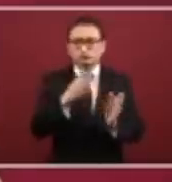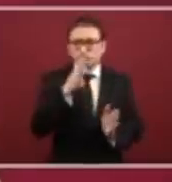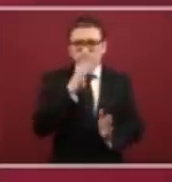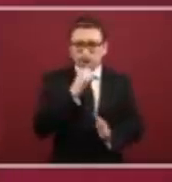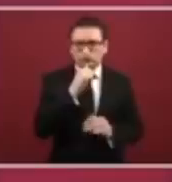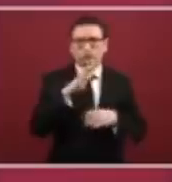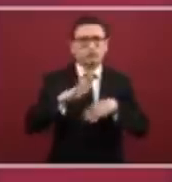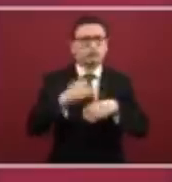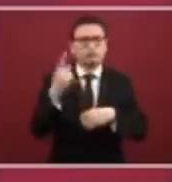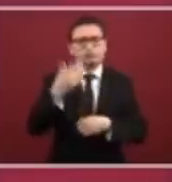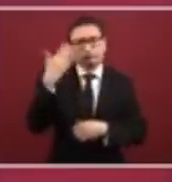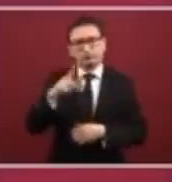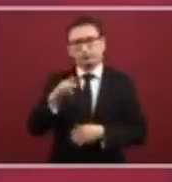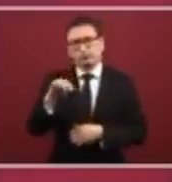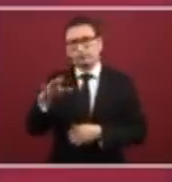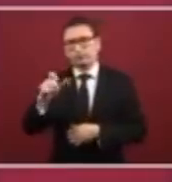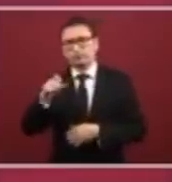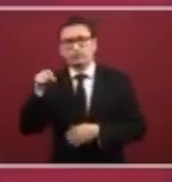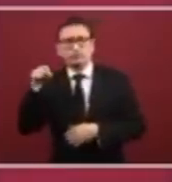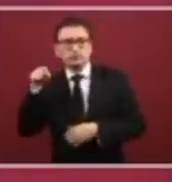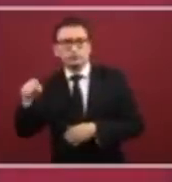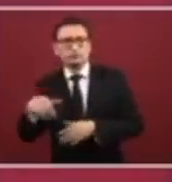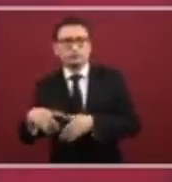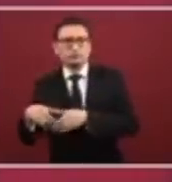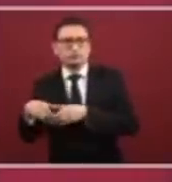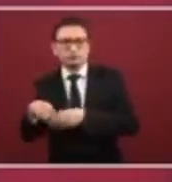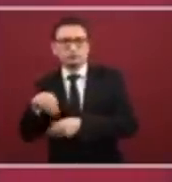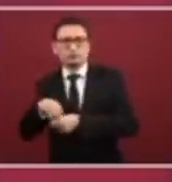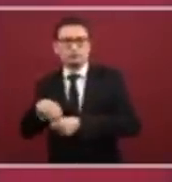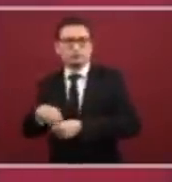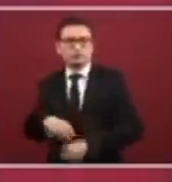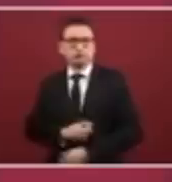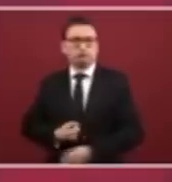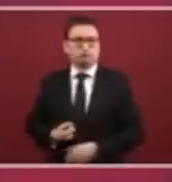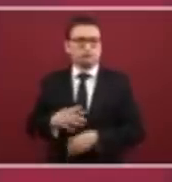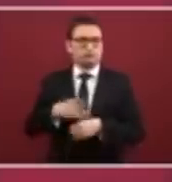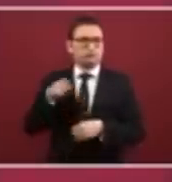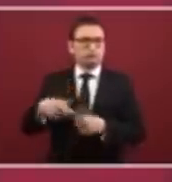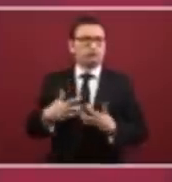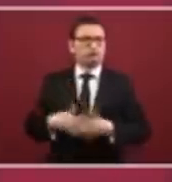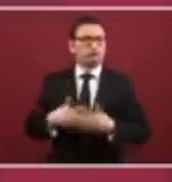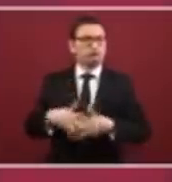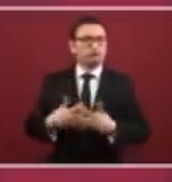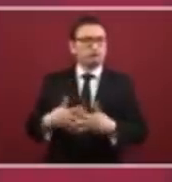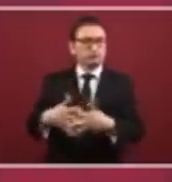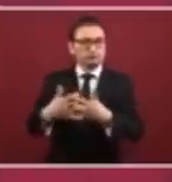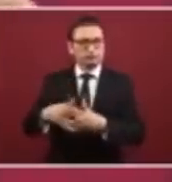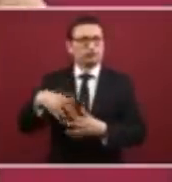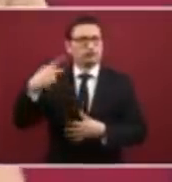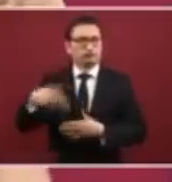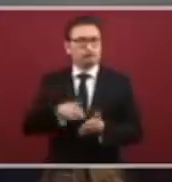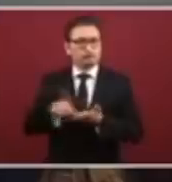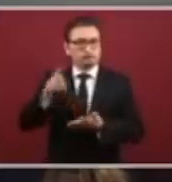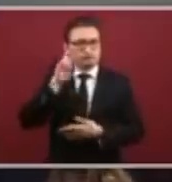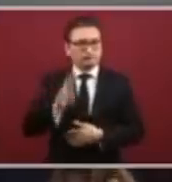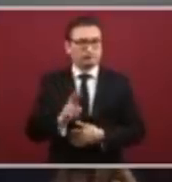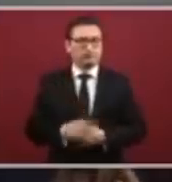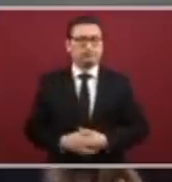Pemex reservó el derecho por confidencialidad industrial a lo que tiene derecho.